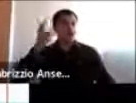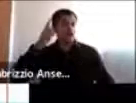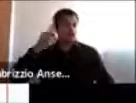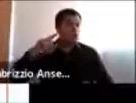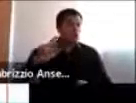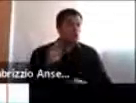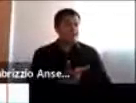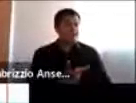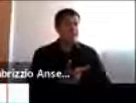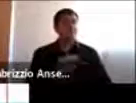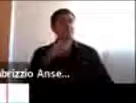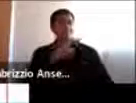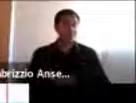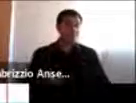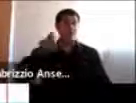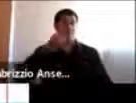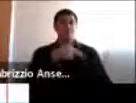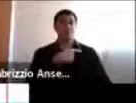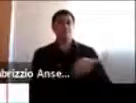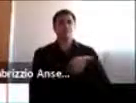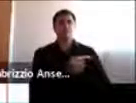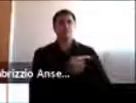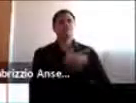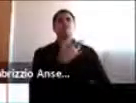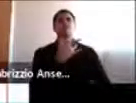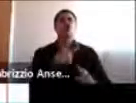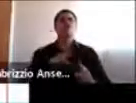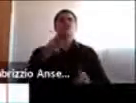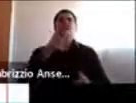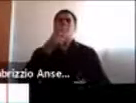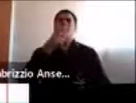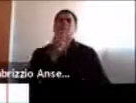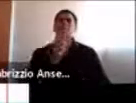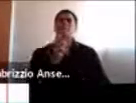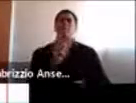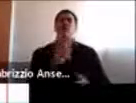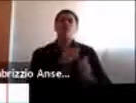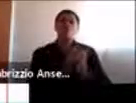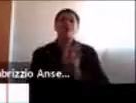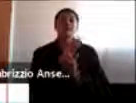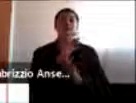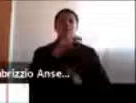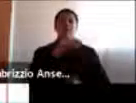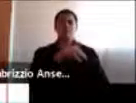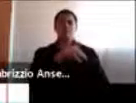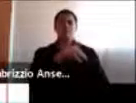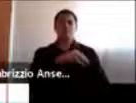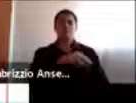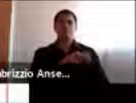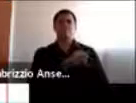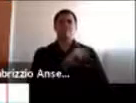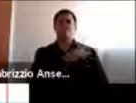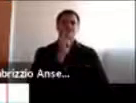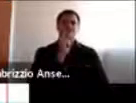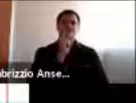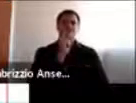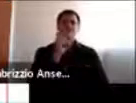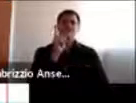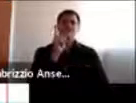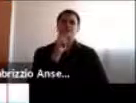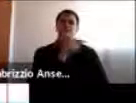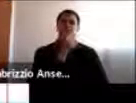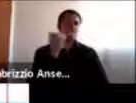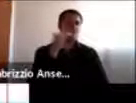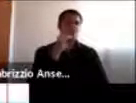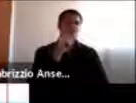que otras palabras comienzan con y también uno podría mostrarle si el niño tiene alguna dificultad cómo pongo la boca para hacer ese sonido